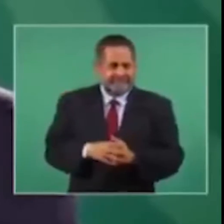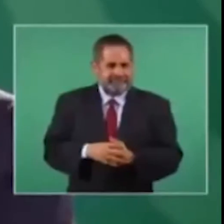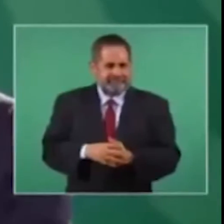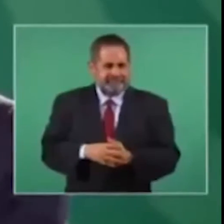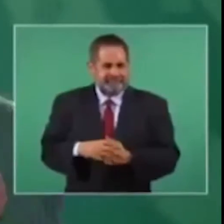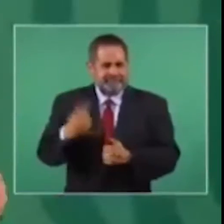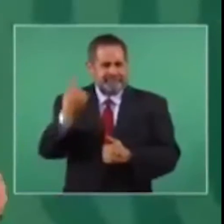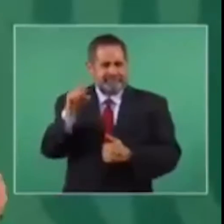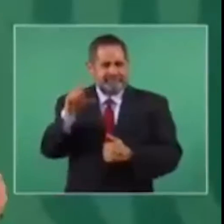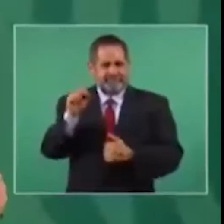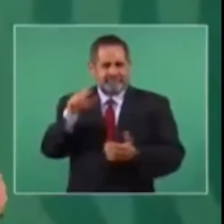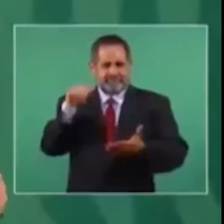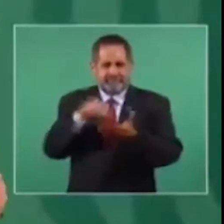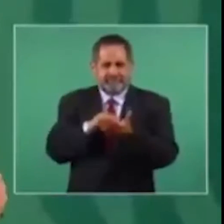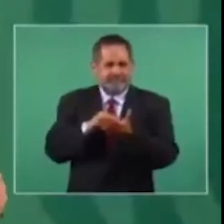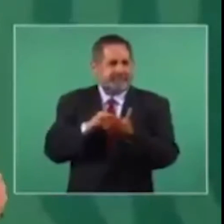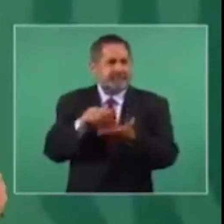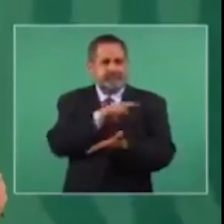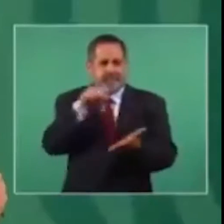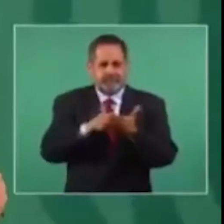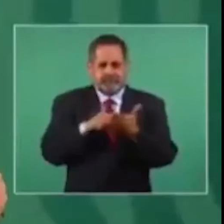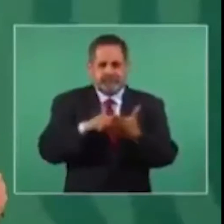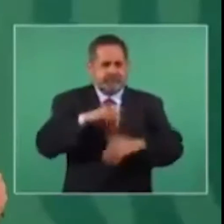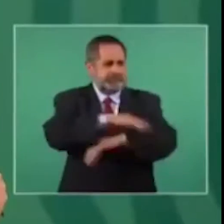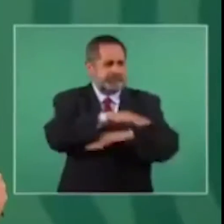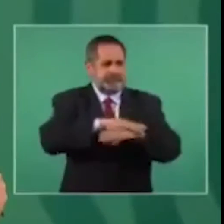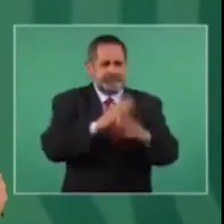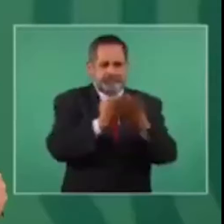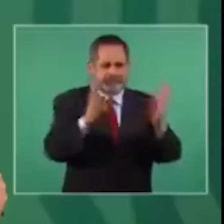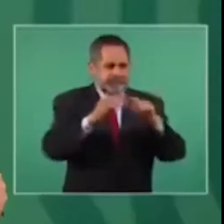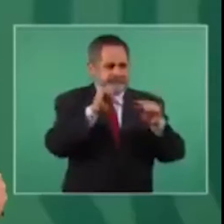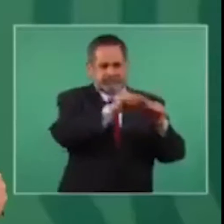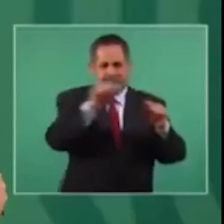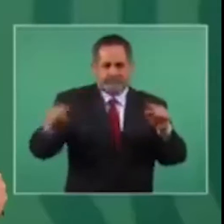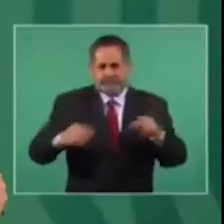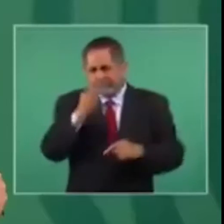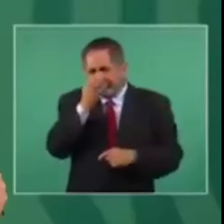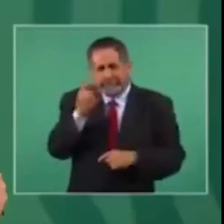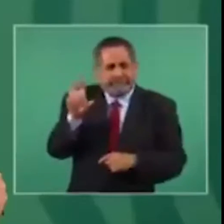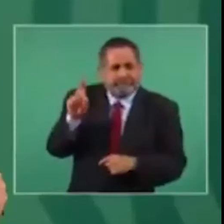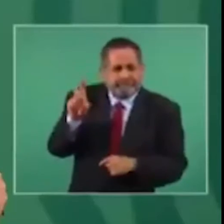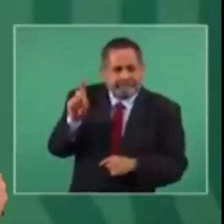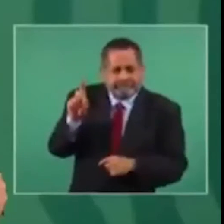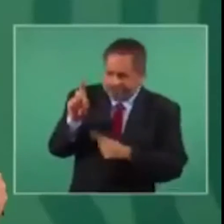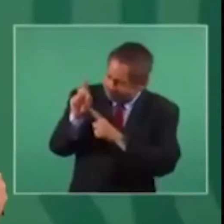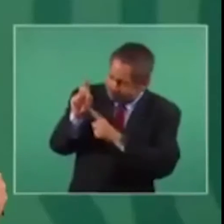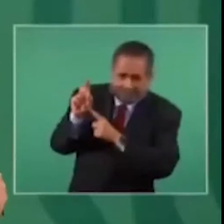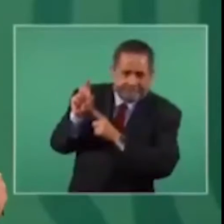de 160 mil casillas, solo no se pudieron instalar 30.